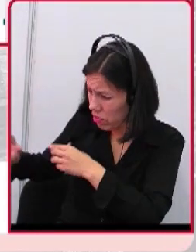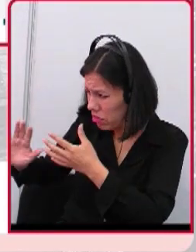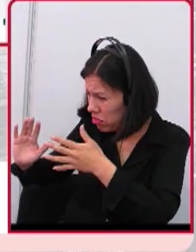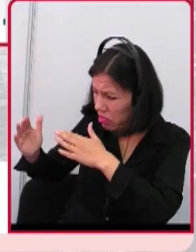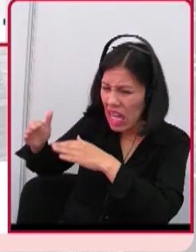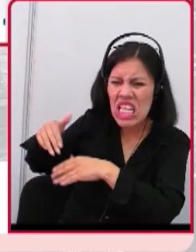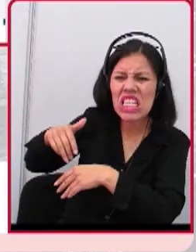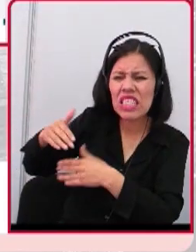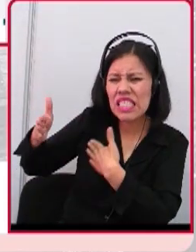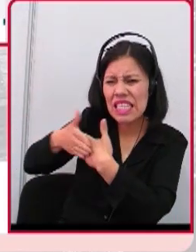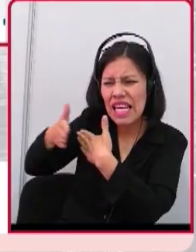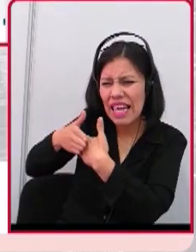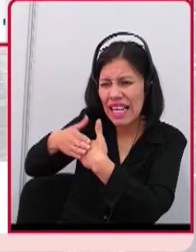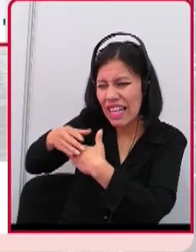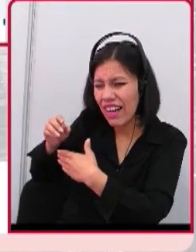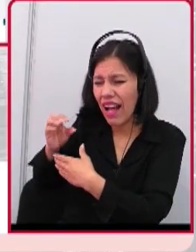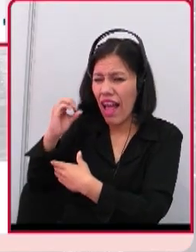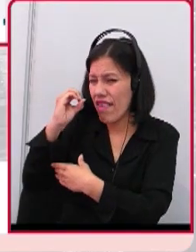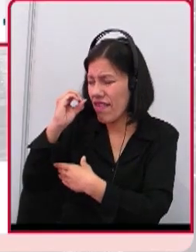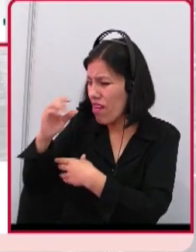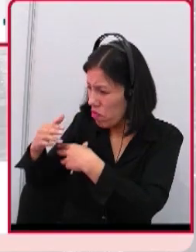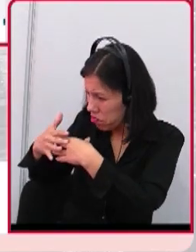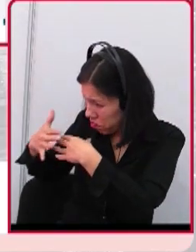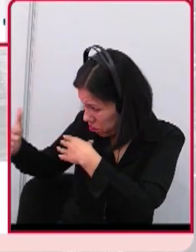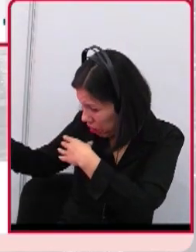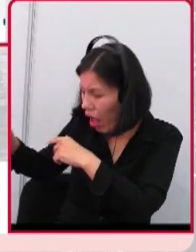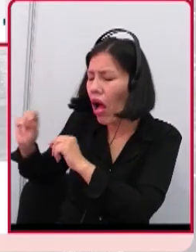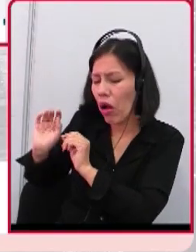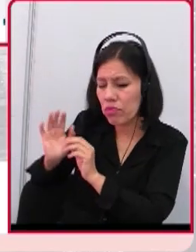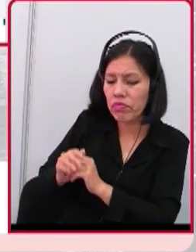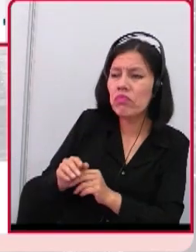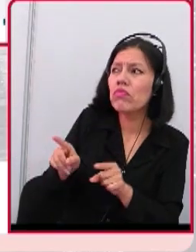También tenemos una pequeña